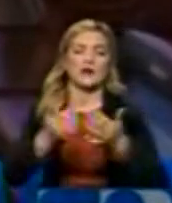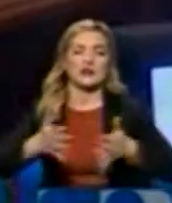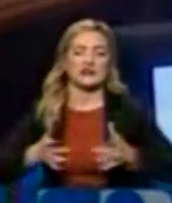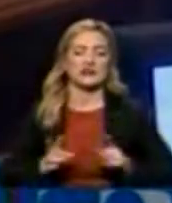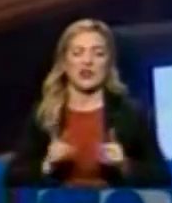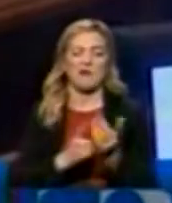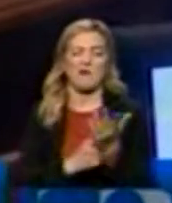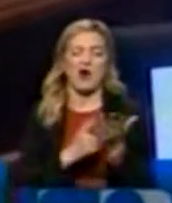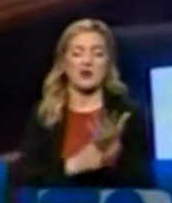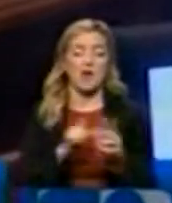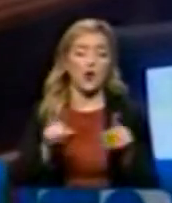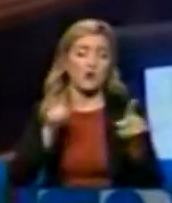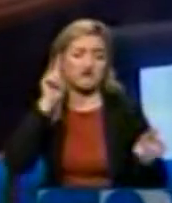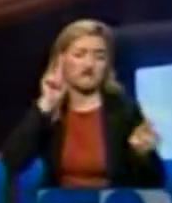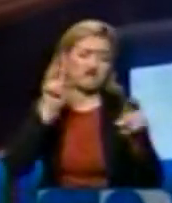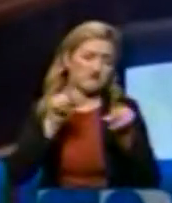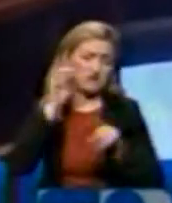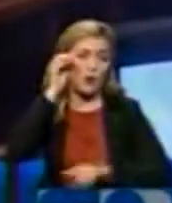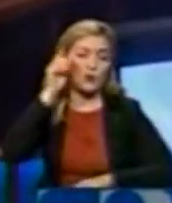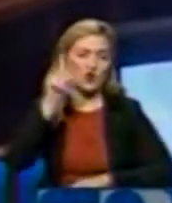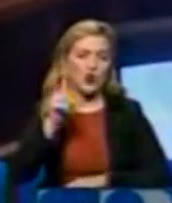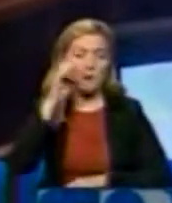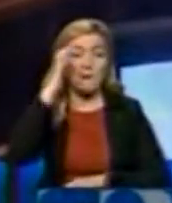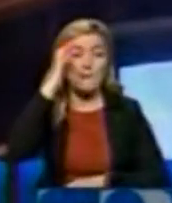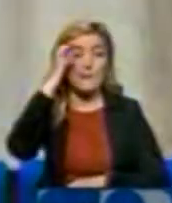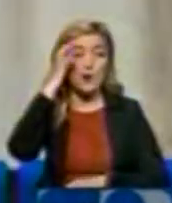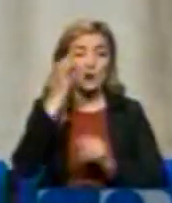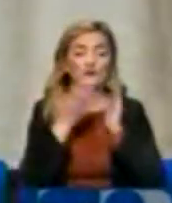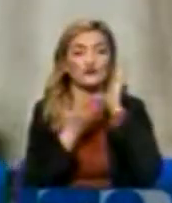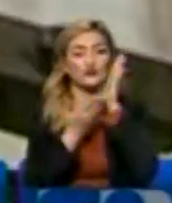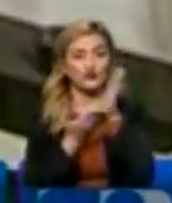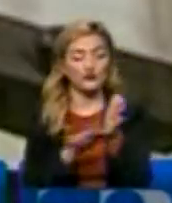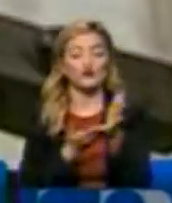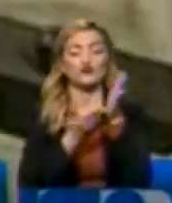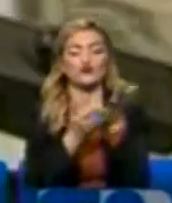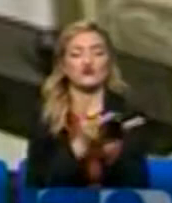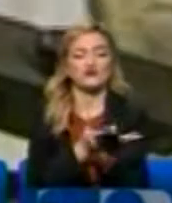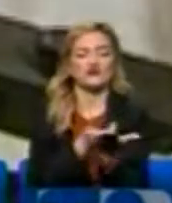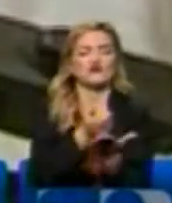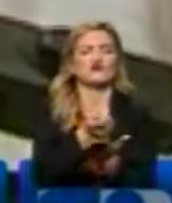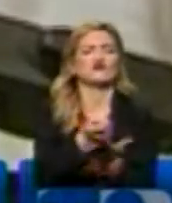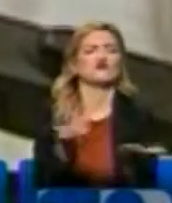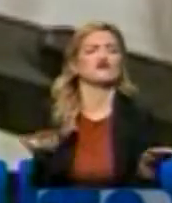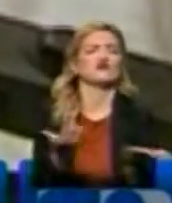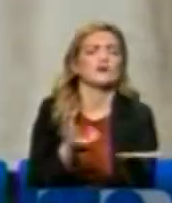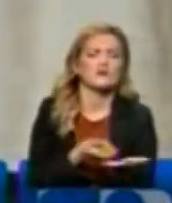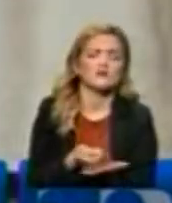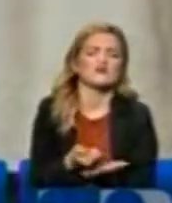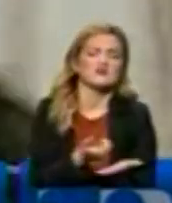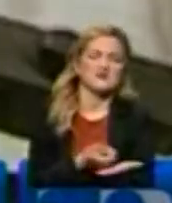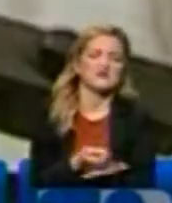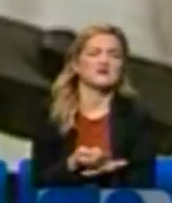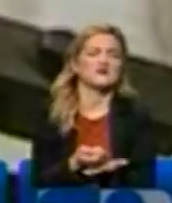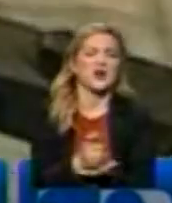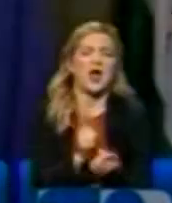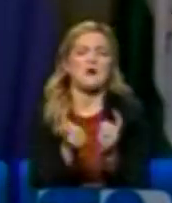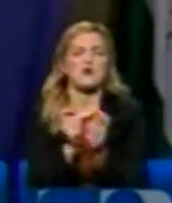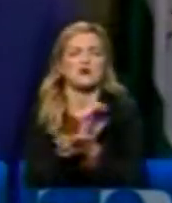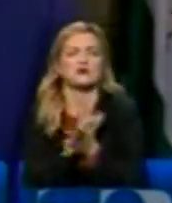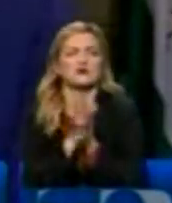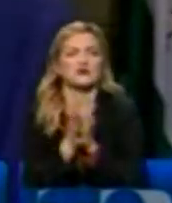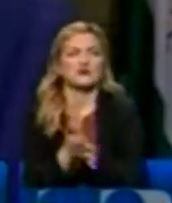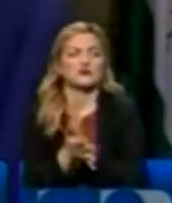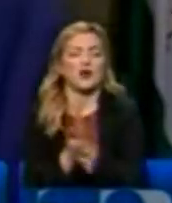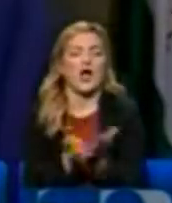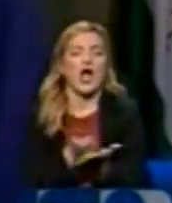criterios. Los legisladores muestran su preocupación, por ejemplo, por un gasto corriente que se mantiene casi inalterado. En el